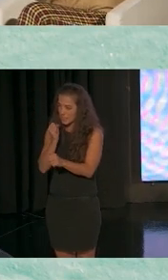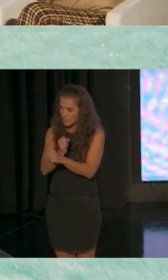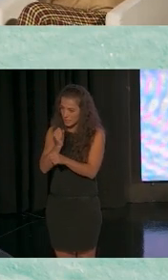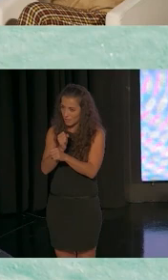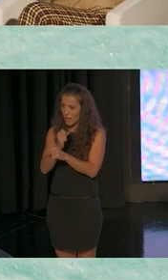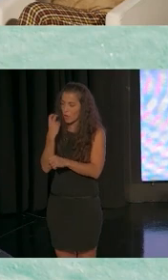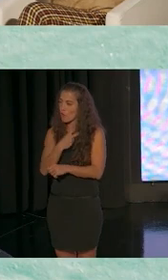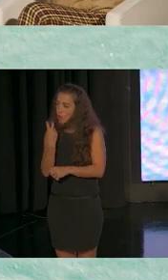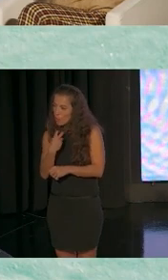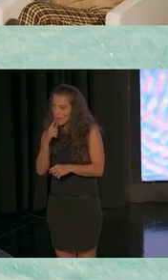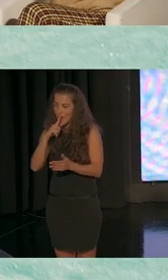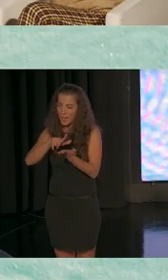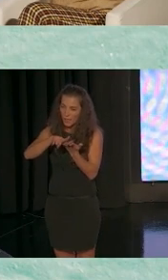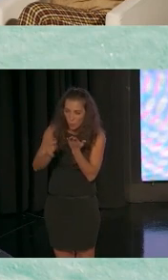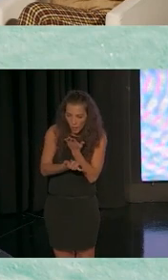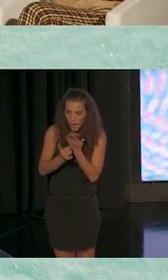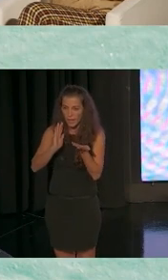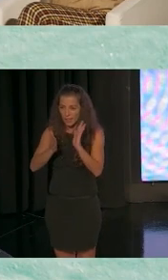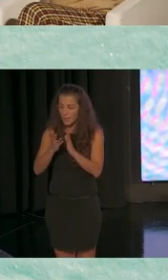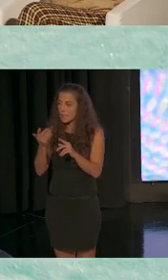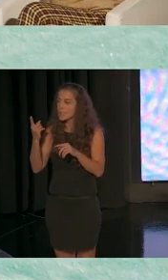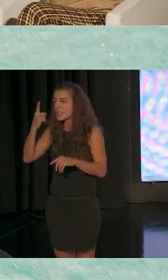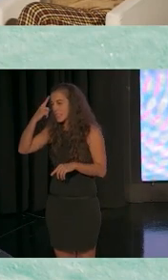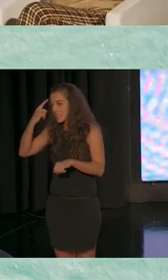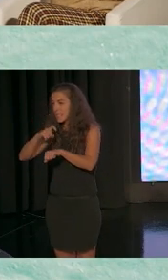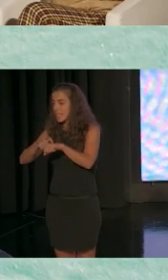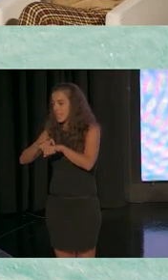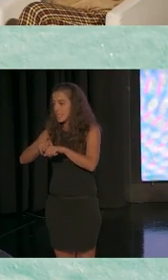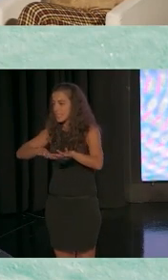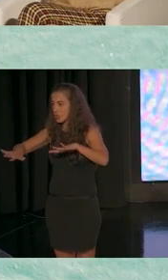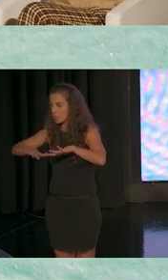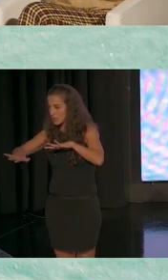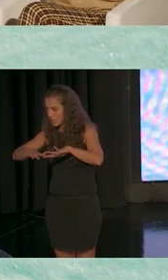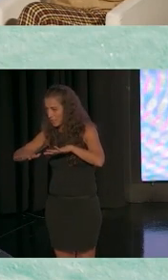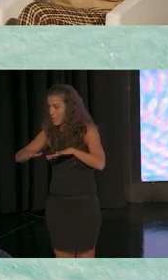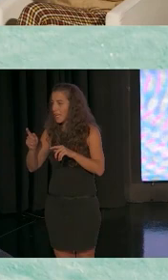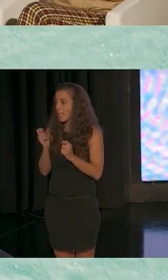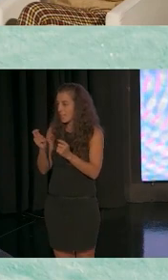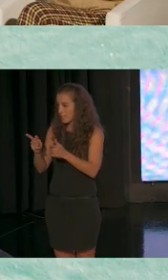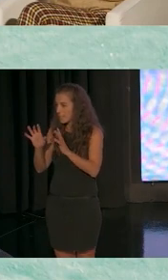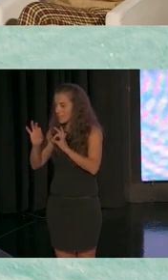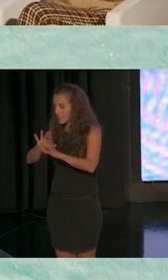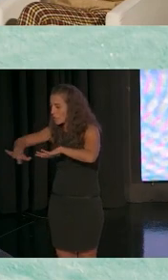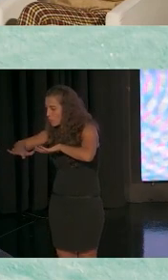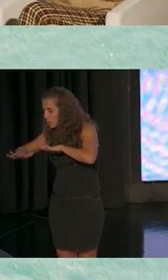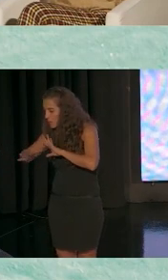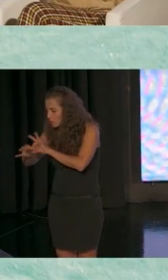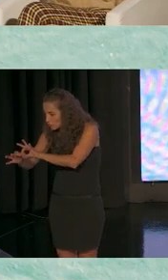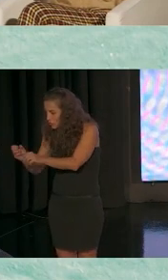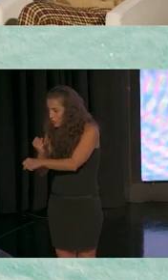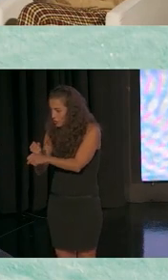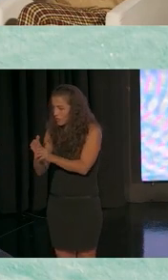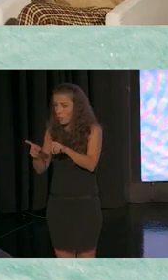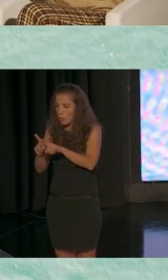logopedas con el lenguaje el psicomotricista está con la psicomotricidad no es decir cada uno en su tiempo